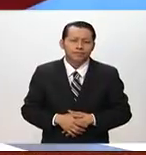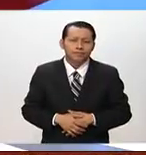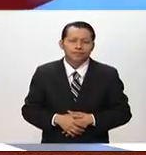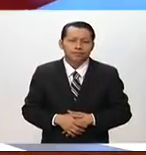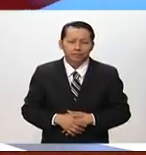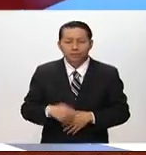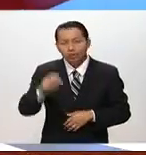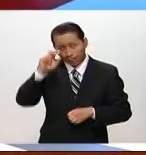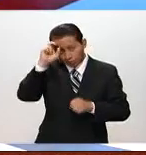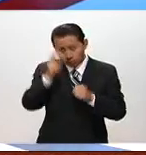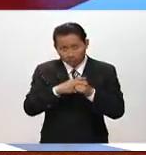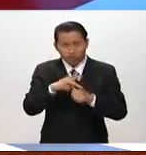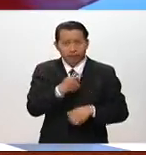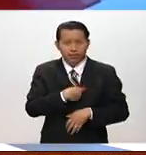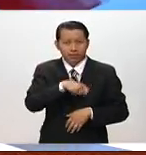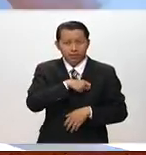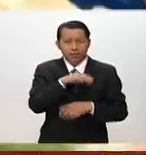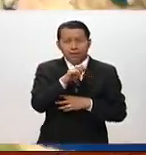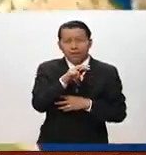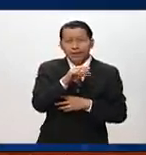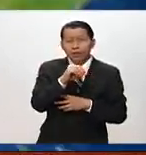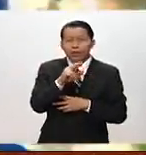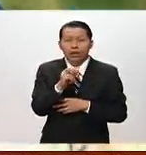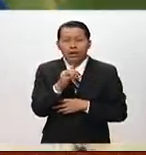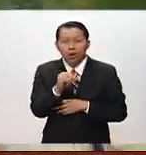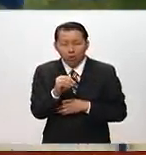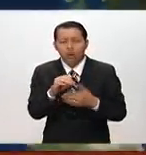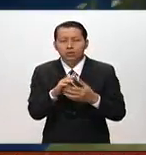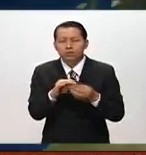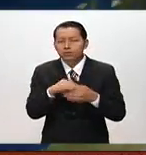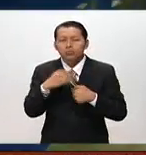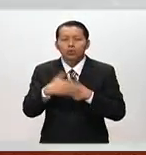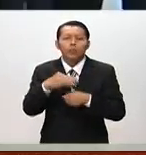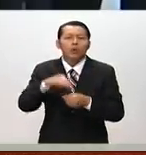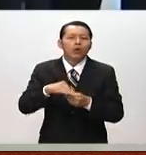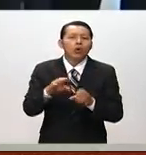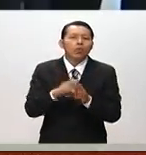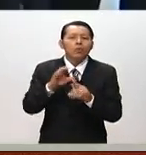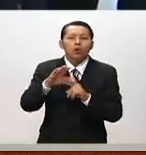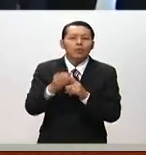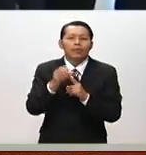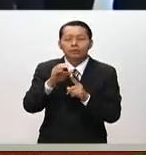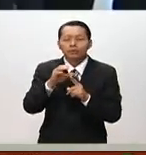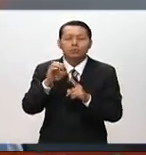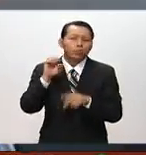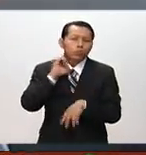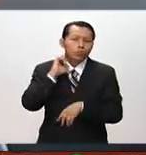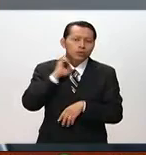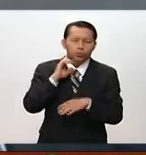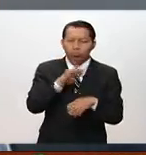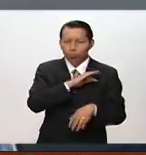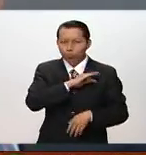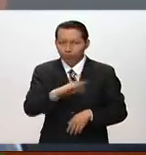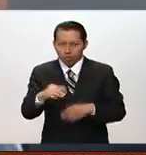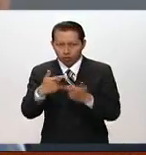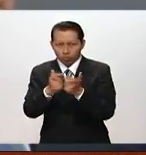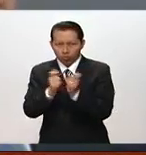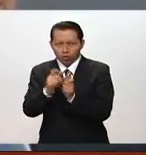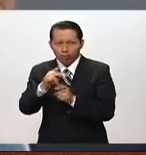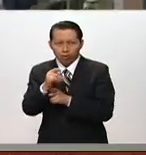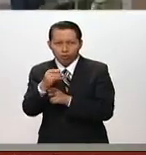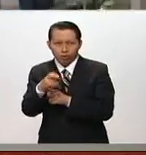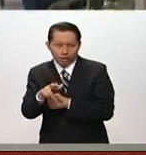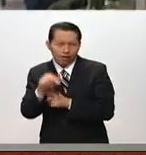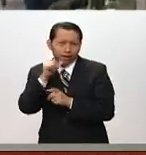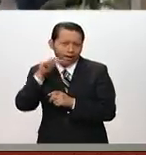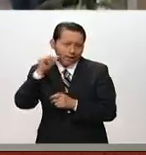Vámonos hasta Europa. Ya en España, Mariano Rajoy, presidente en funciones, someterá a votación del Comité Ejecutivo del Partido Popular las 6 condiciones que puso ayer Albert